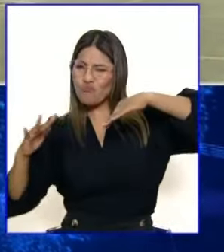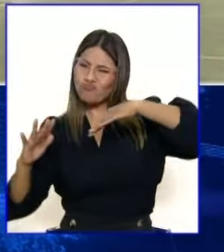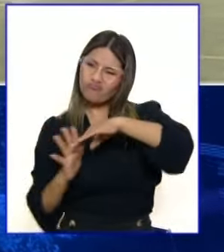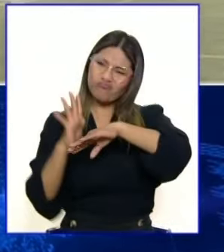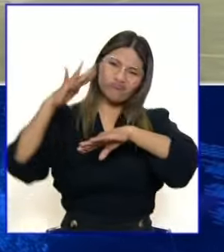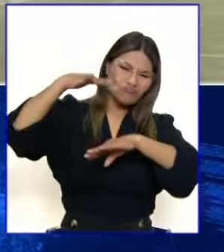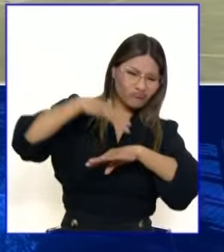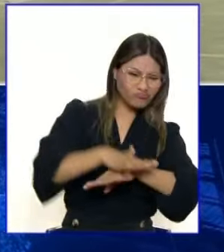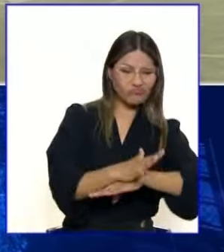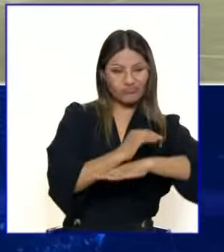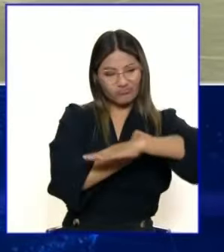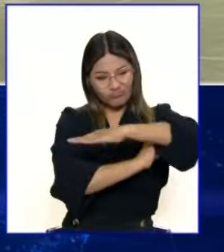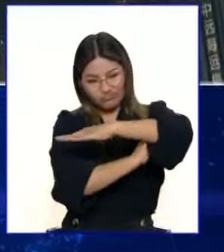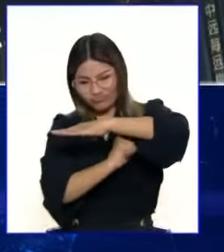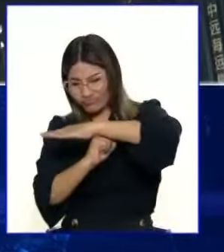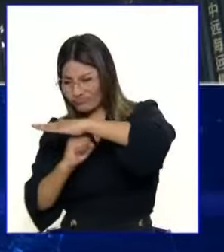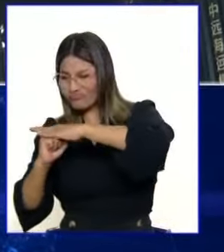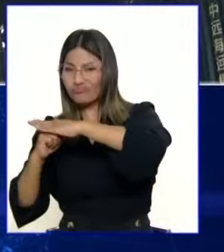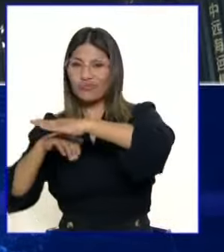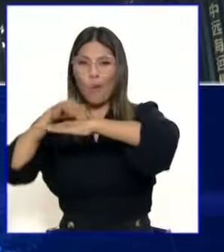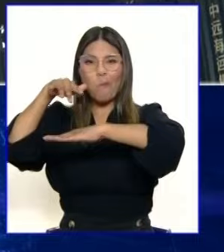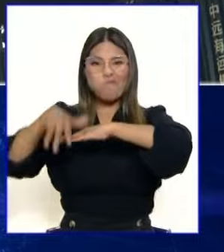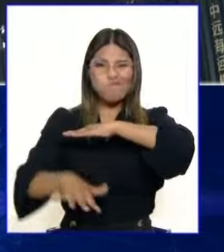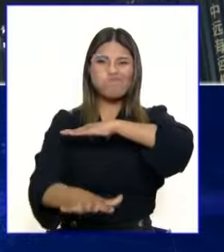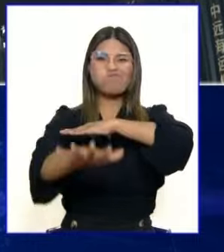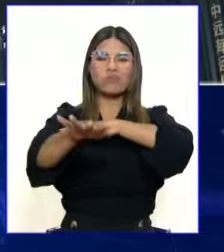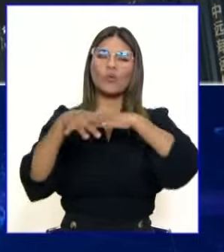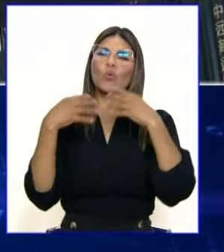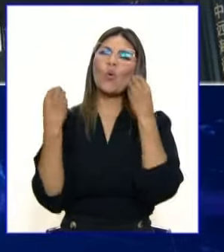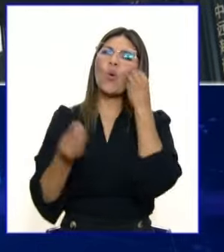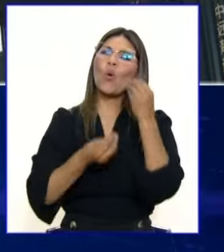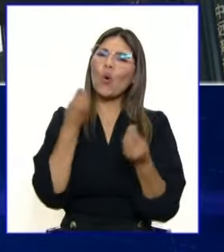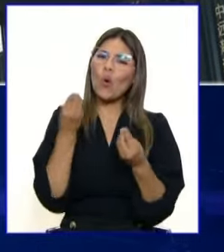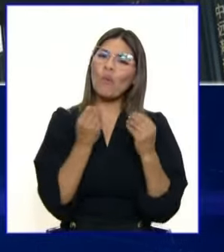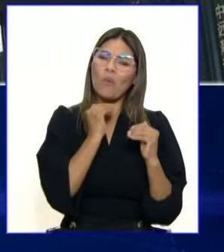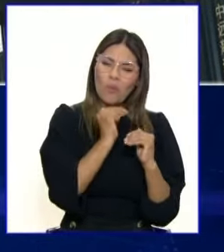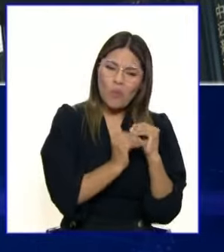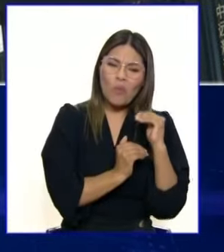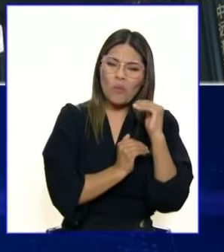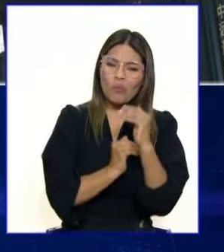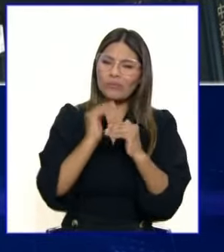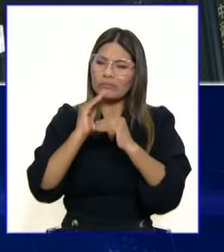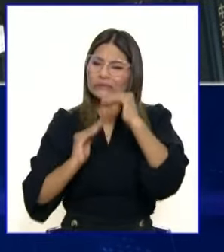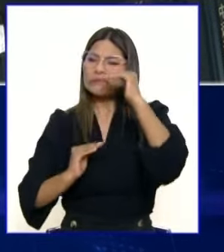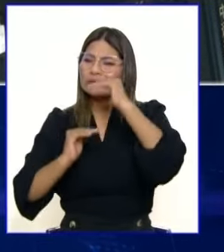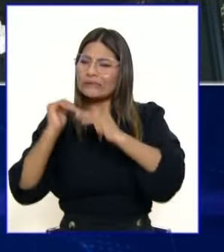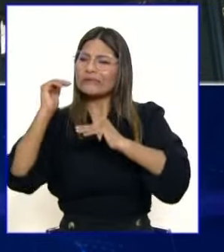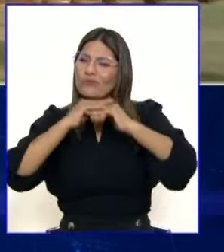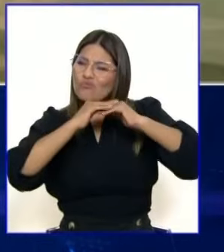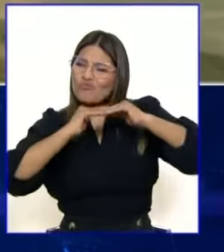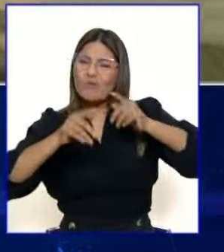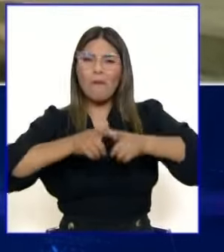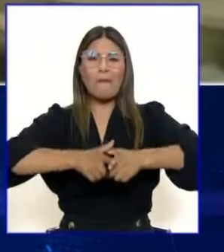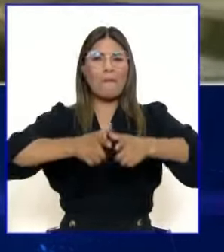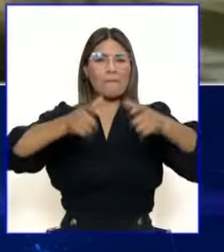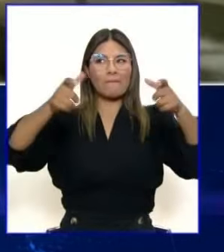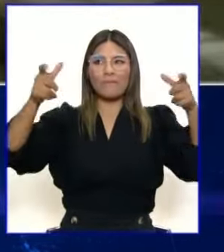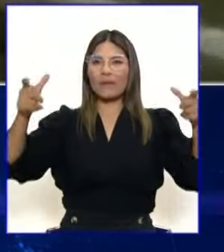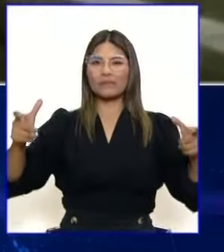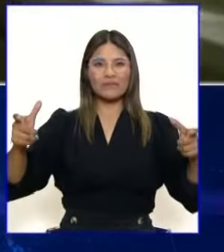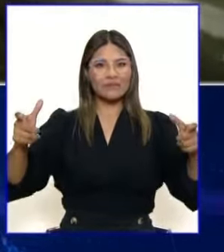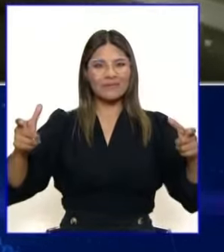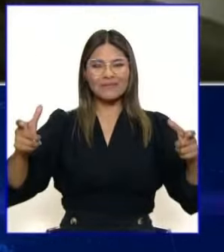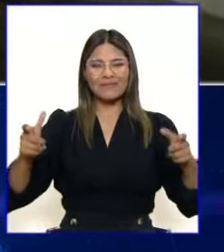ver la construcción de esta obra tan grande, de una infraestructura impresionante? He tenido la oportunidad en la historia del Perú de